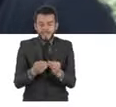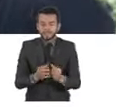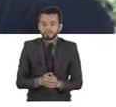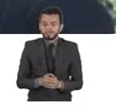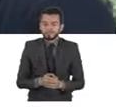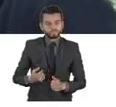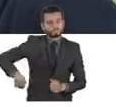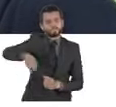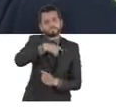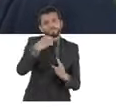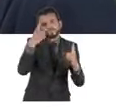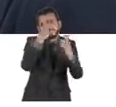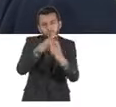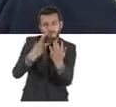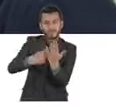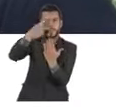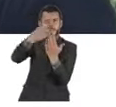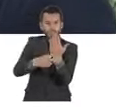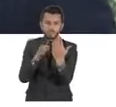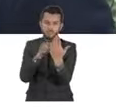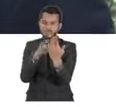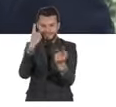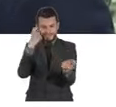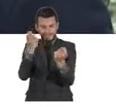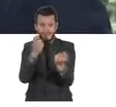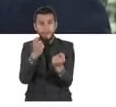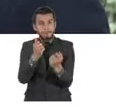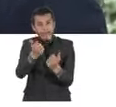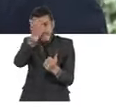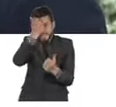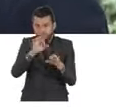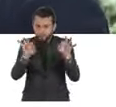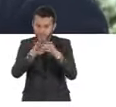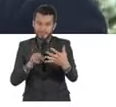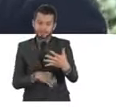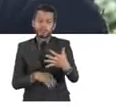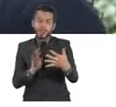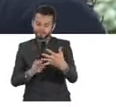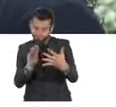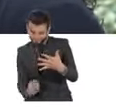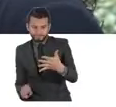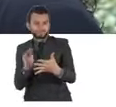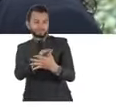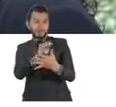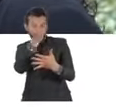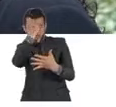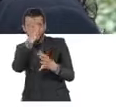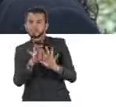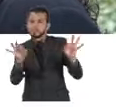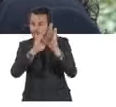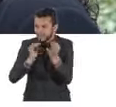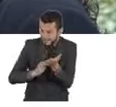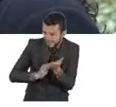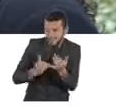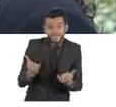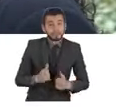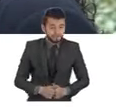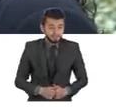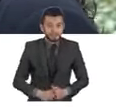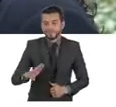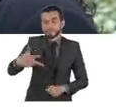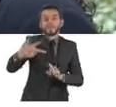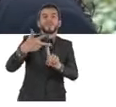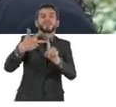proyectos estratégicos detonantes del desarrollo de hábitat, del hábitat urbano y rural sostenible de la ciudad-región. Tercero, a través